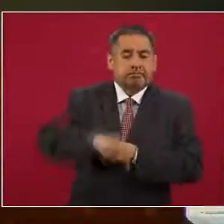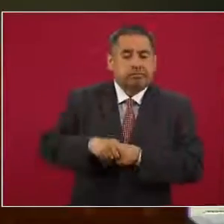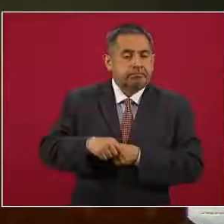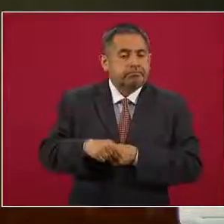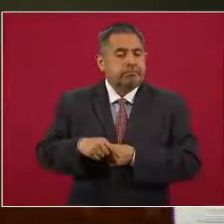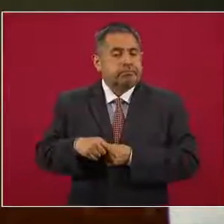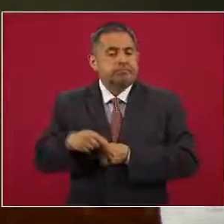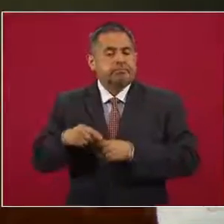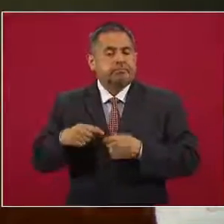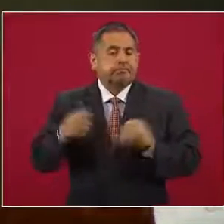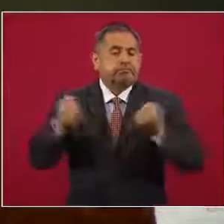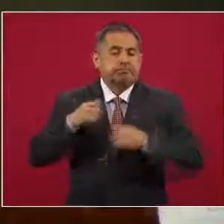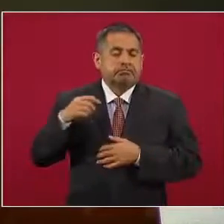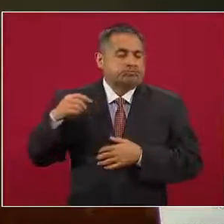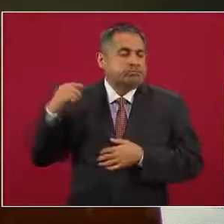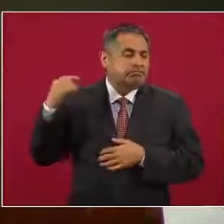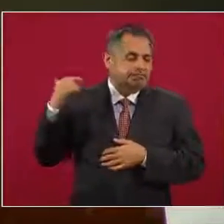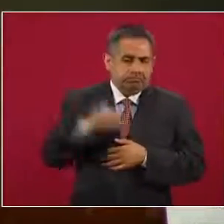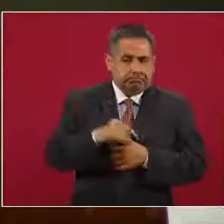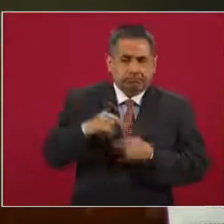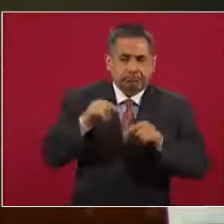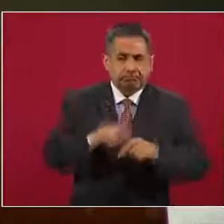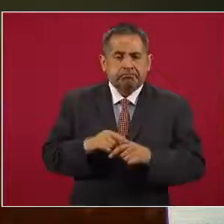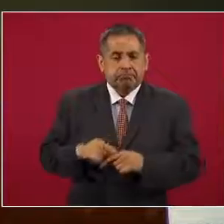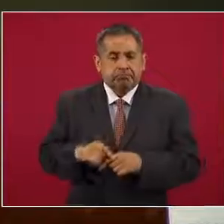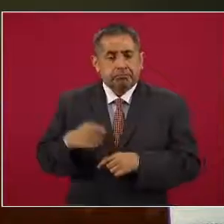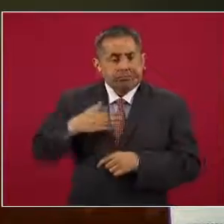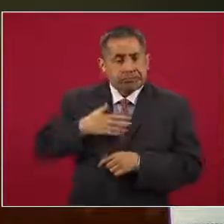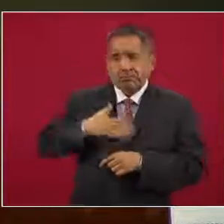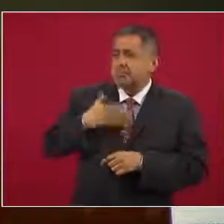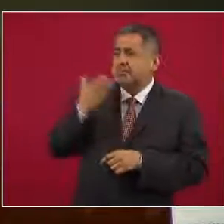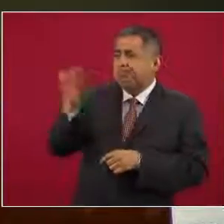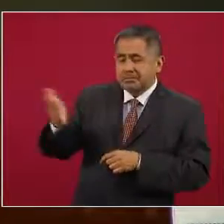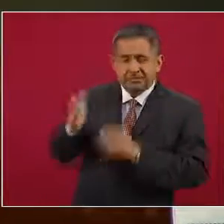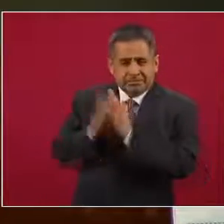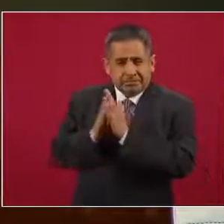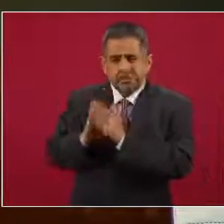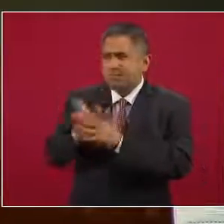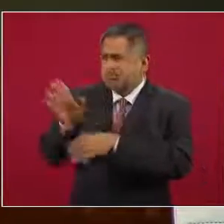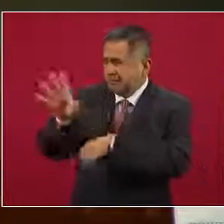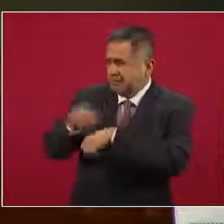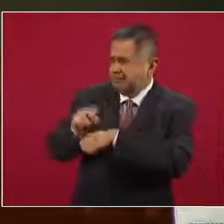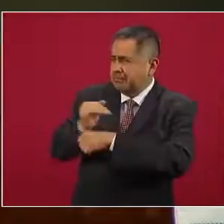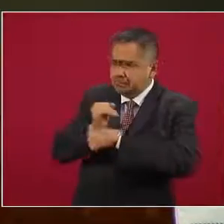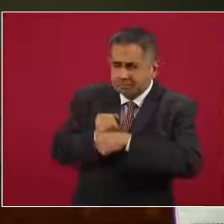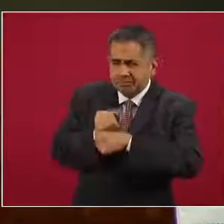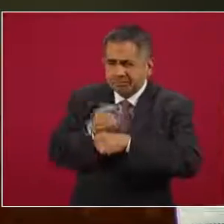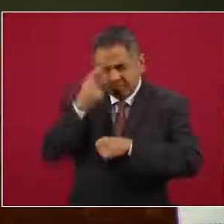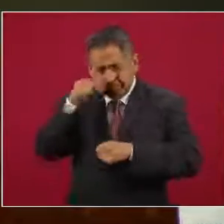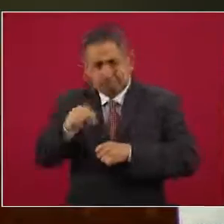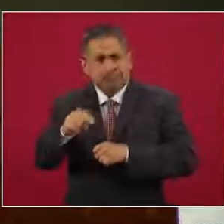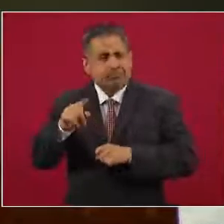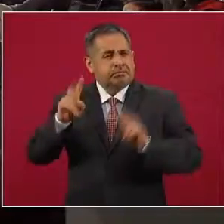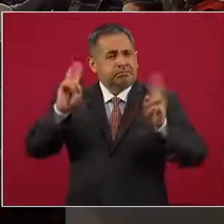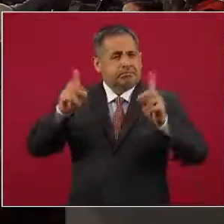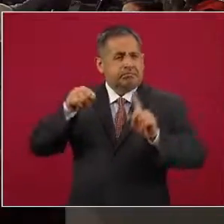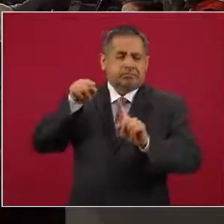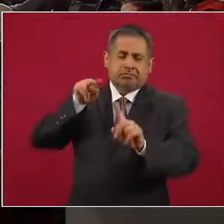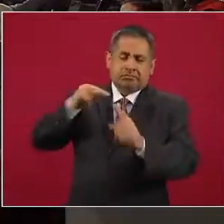da la sorpresa la Fiscalía, después de solicitar ser investigada con esta perspectiva de género,